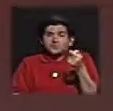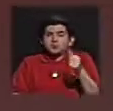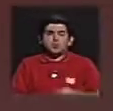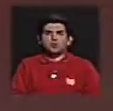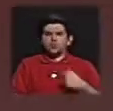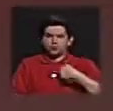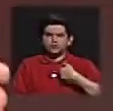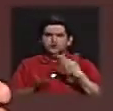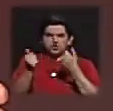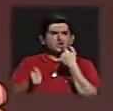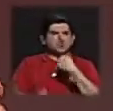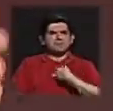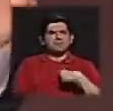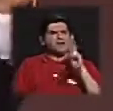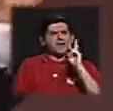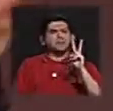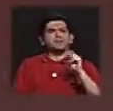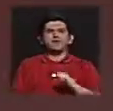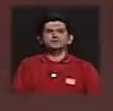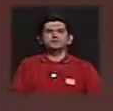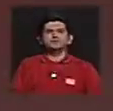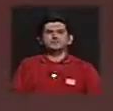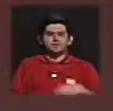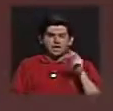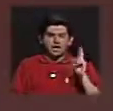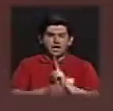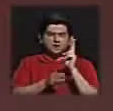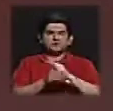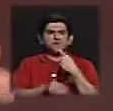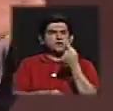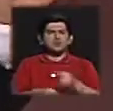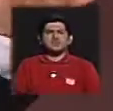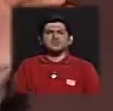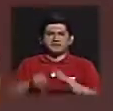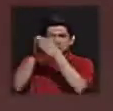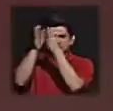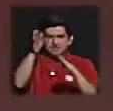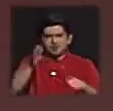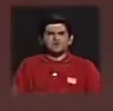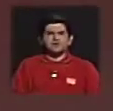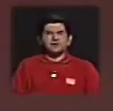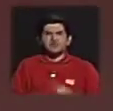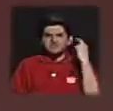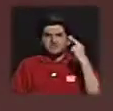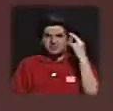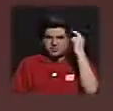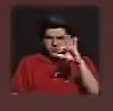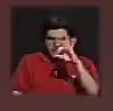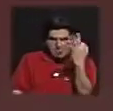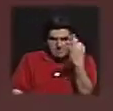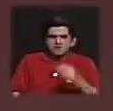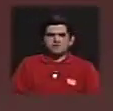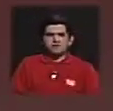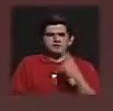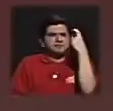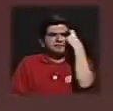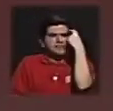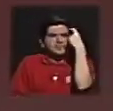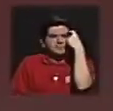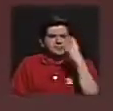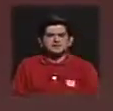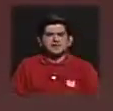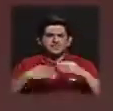yo quiero que me digan si es el 2%, para usar las palabras de la Contraloría en proporcionalidad y racionalidad,